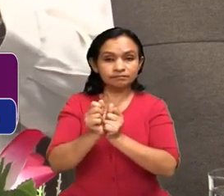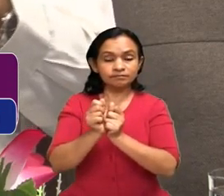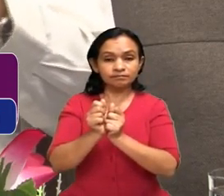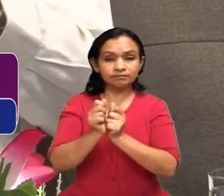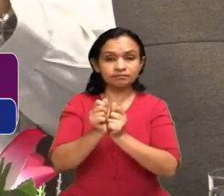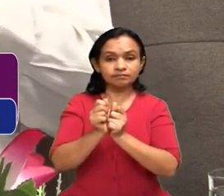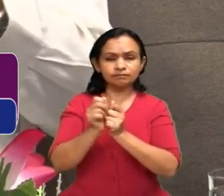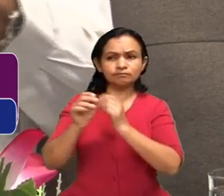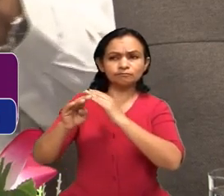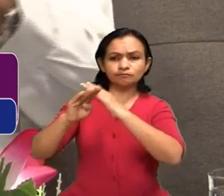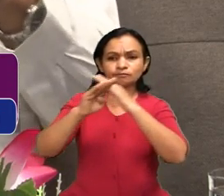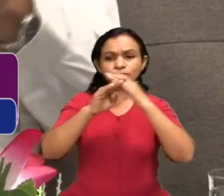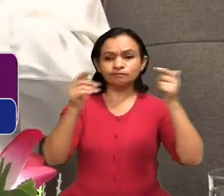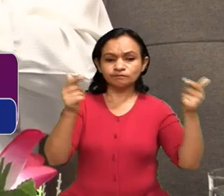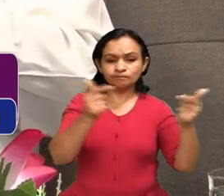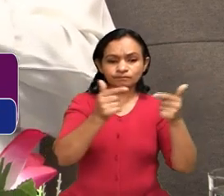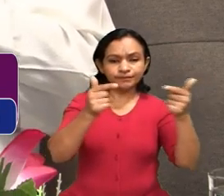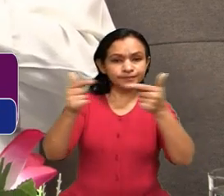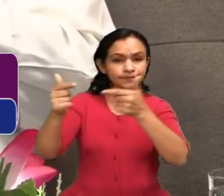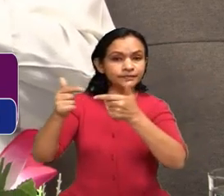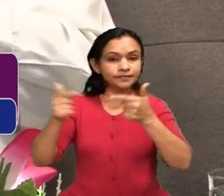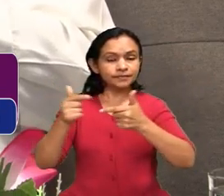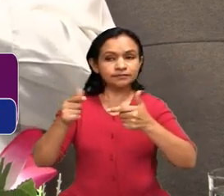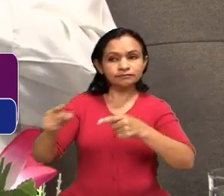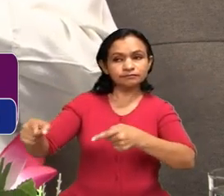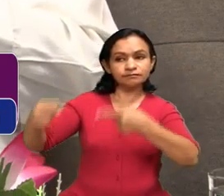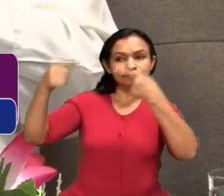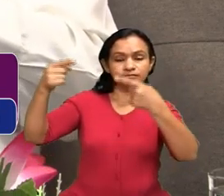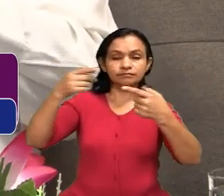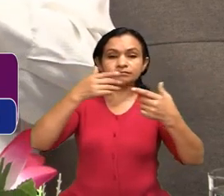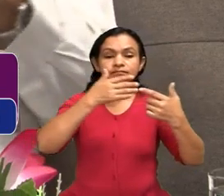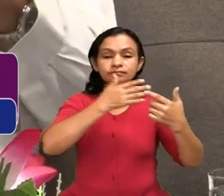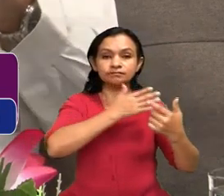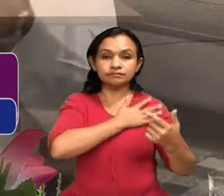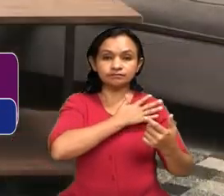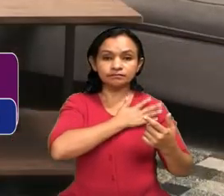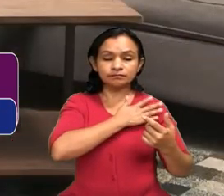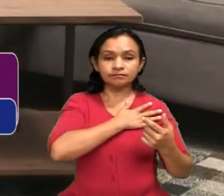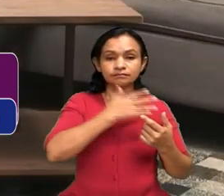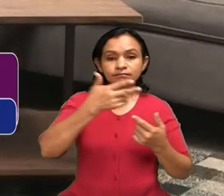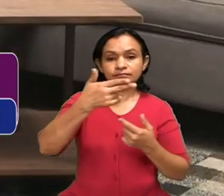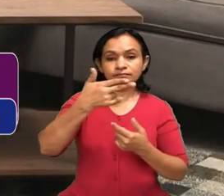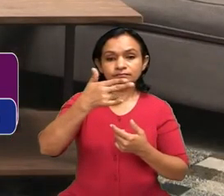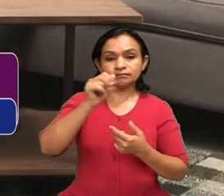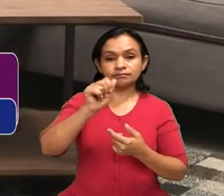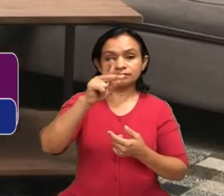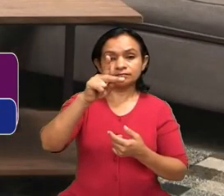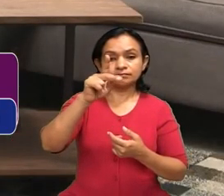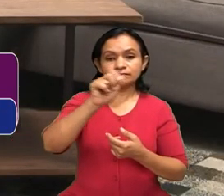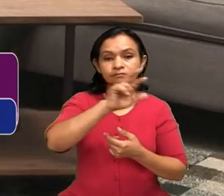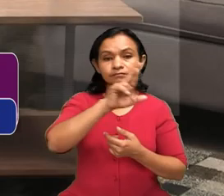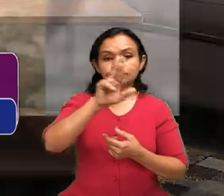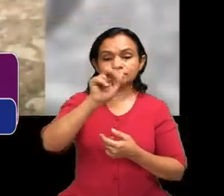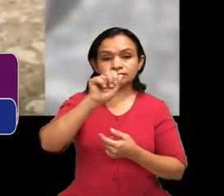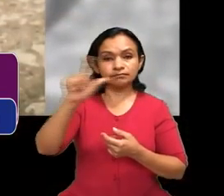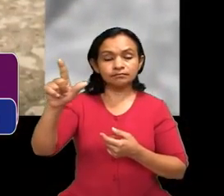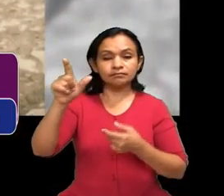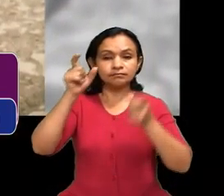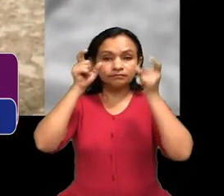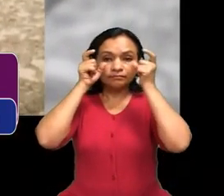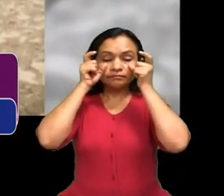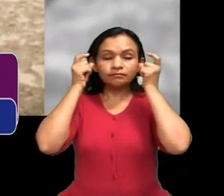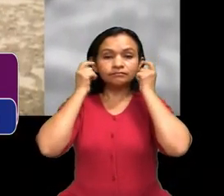insurreccionales, guerrilleros en contra de la dinastía, entre ellos el Chaparral, donde Carlos sale herido,